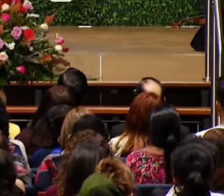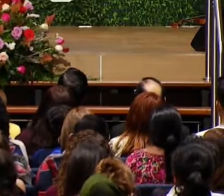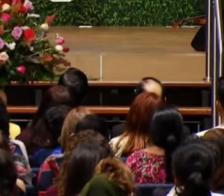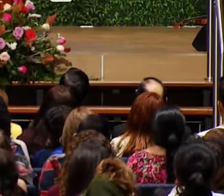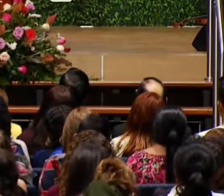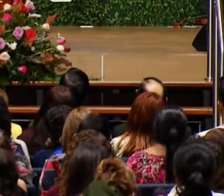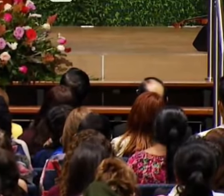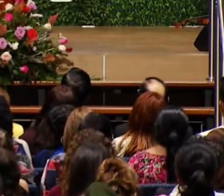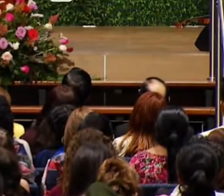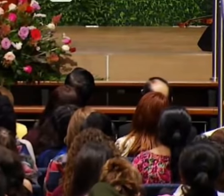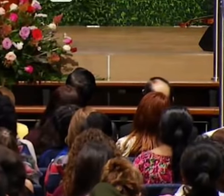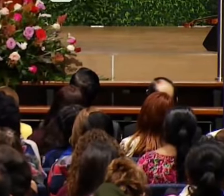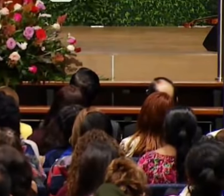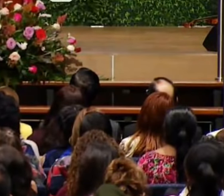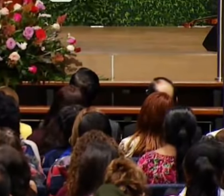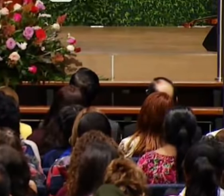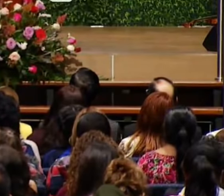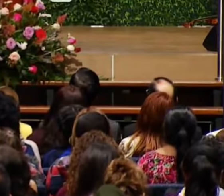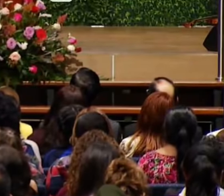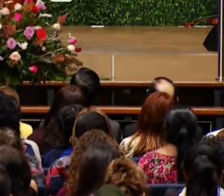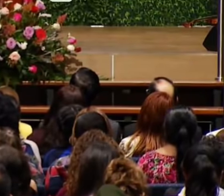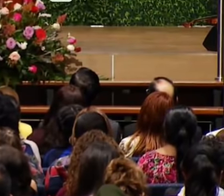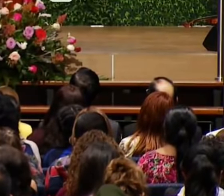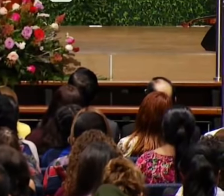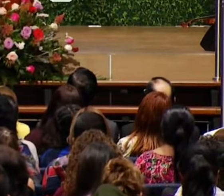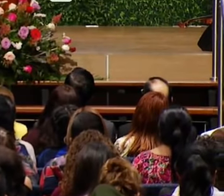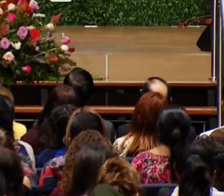Uno mismo se transforma. Ahí no transformó. Dios no te transformó ahí.